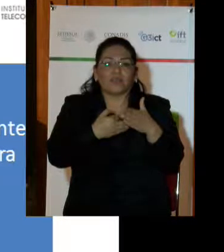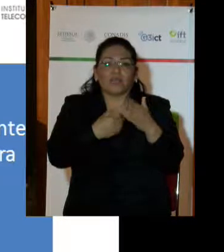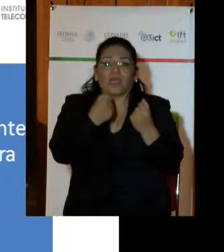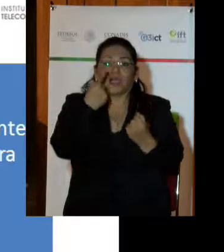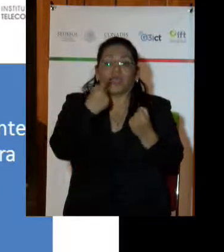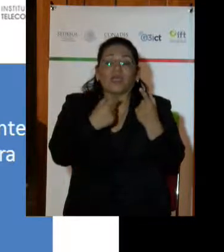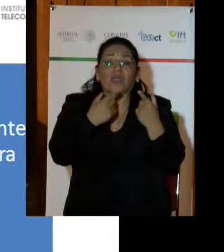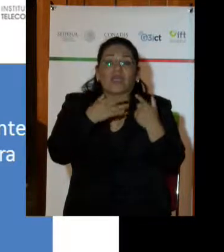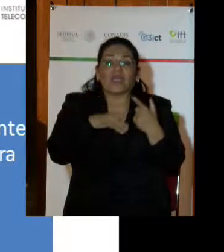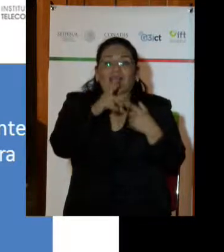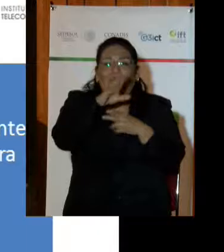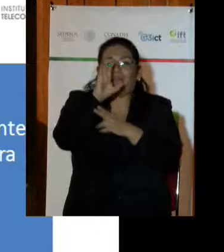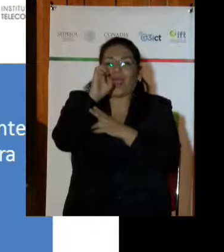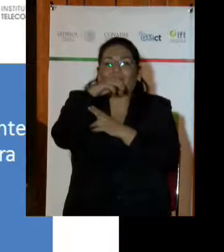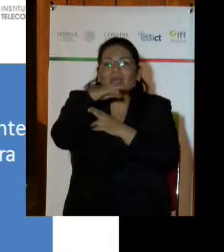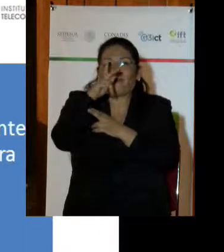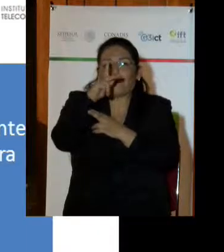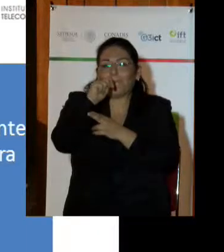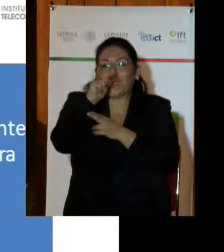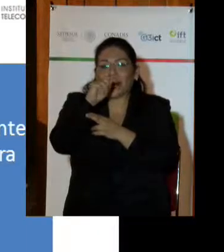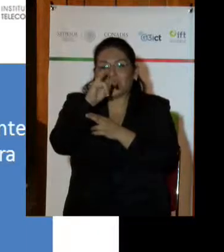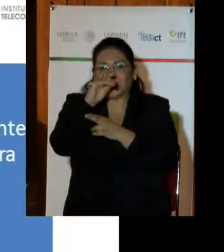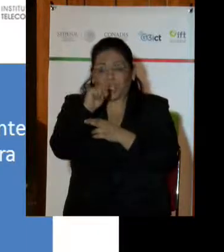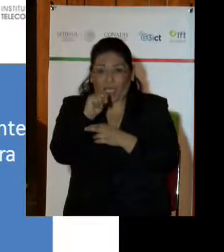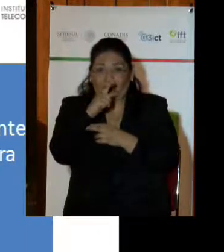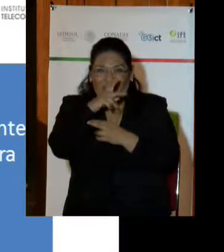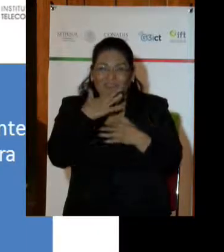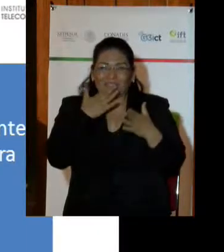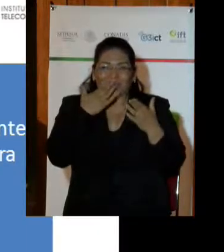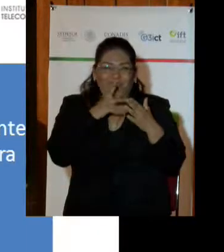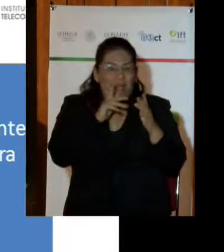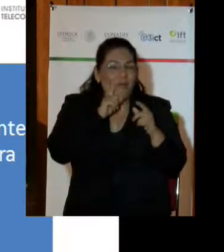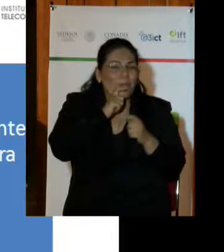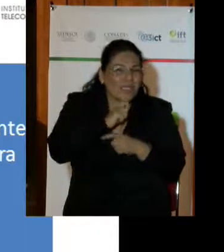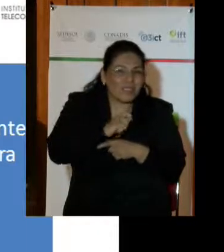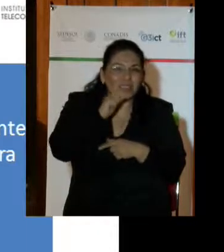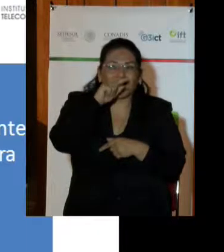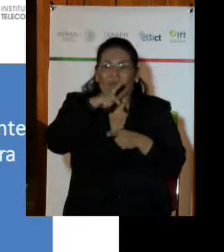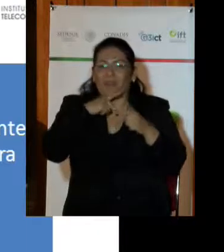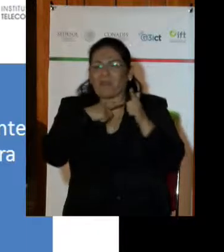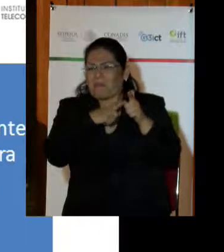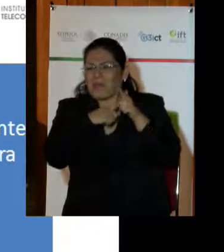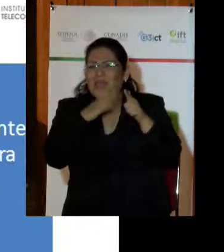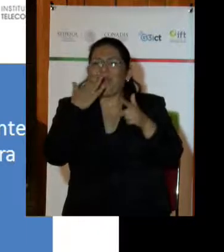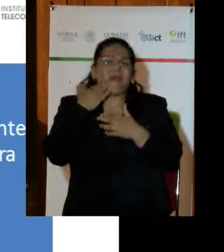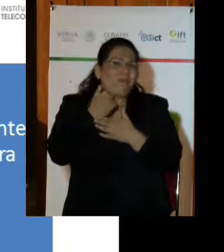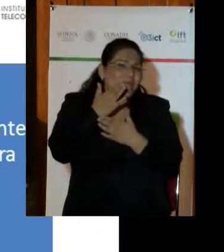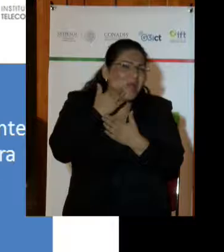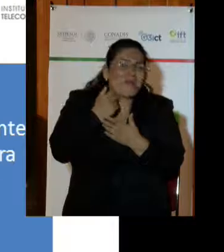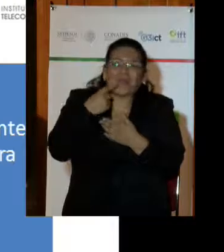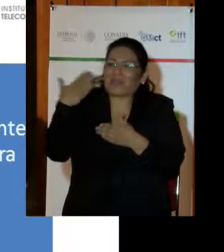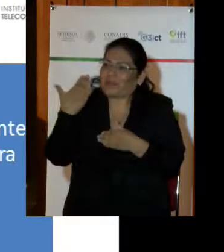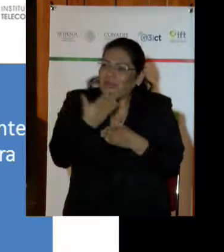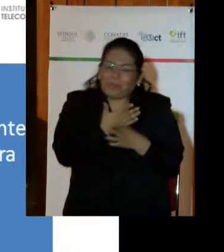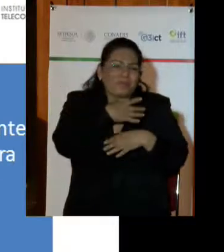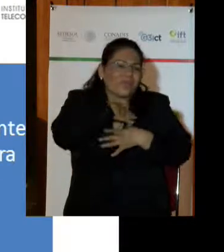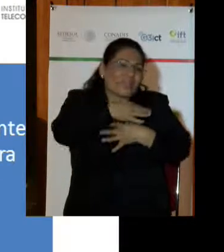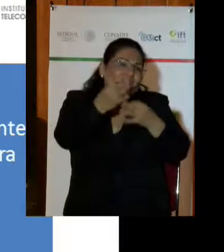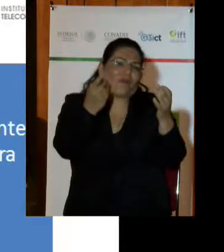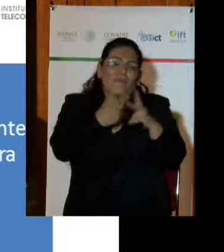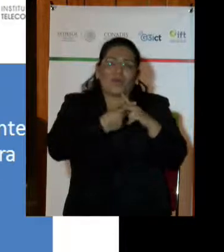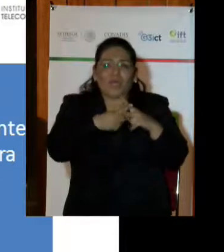La empatía creo que es la que está más ausente en nuestro país, y tenemos que promoverla desde la